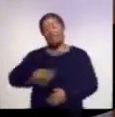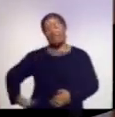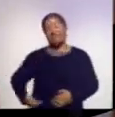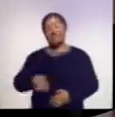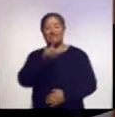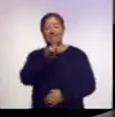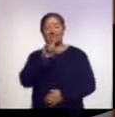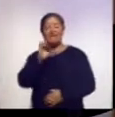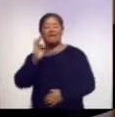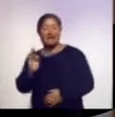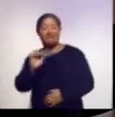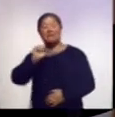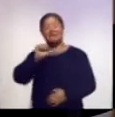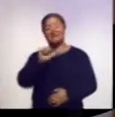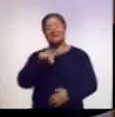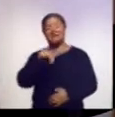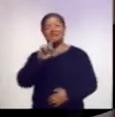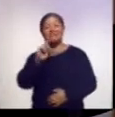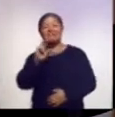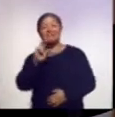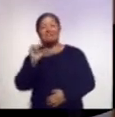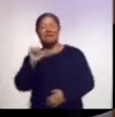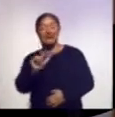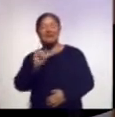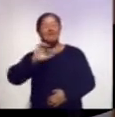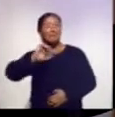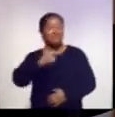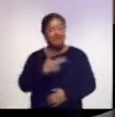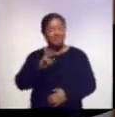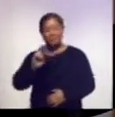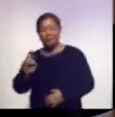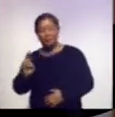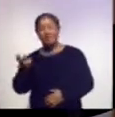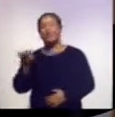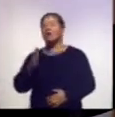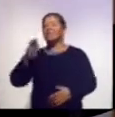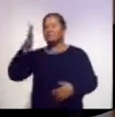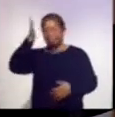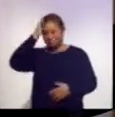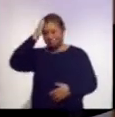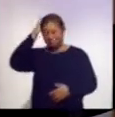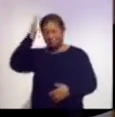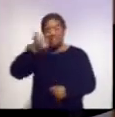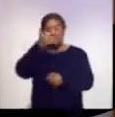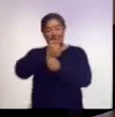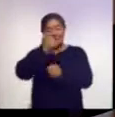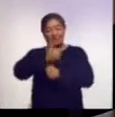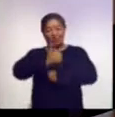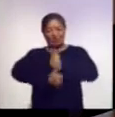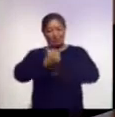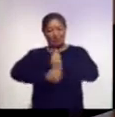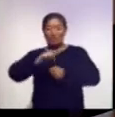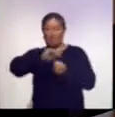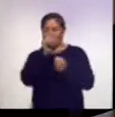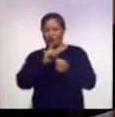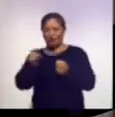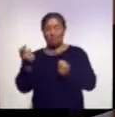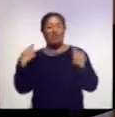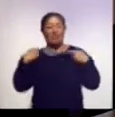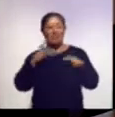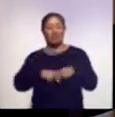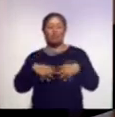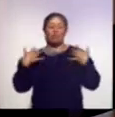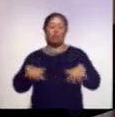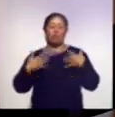Sistema Estatal DIF, Sandra Chávez Ruelas, encabezó la premiación del 6º Concurso Nacional de Grandes Maestros del